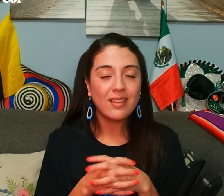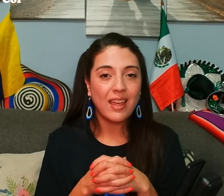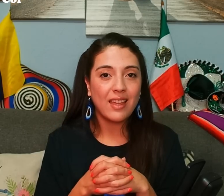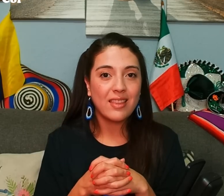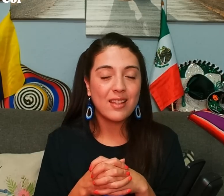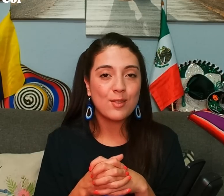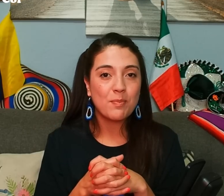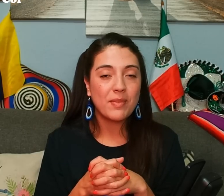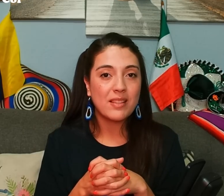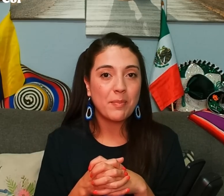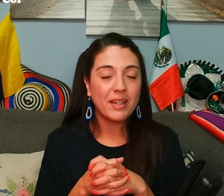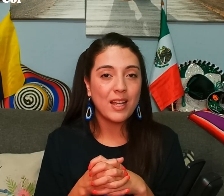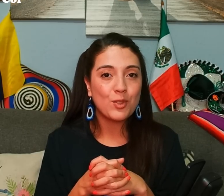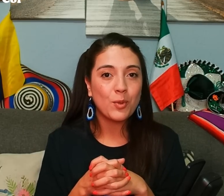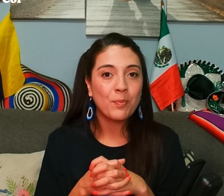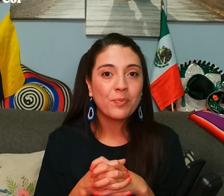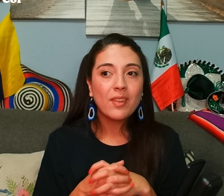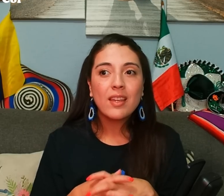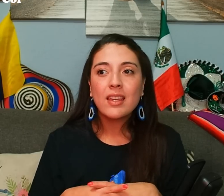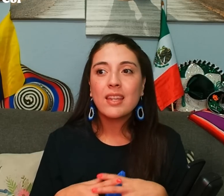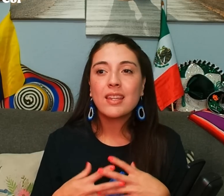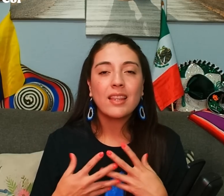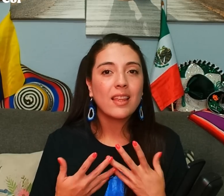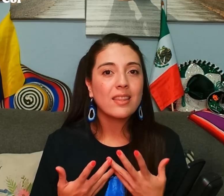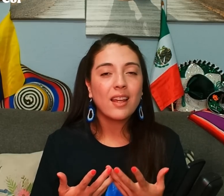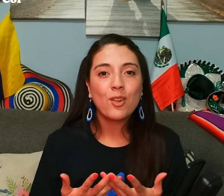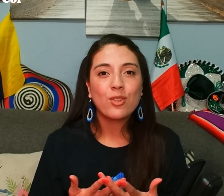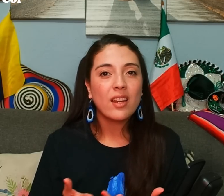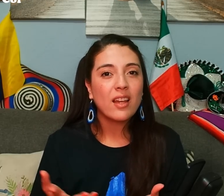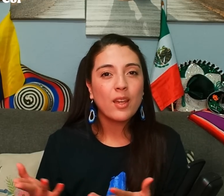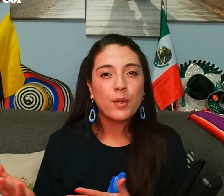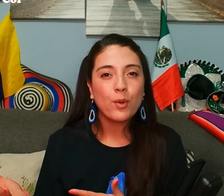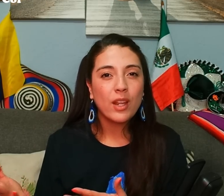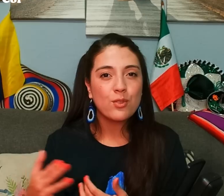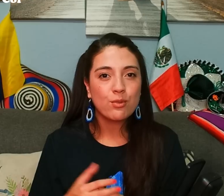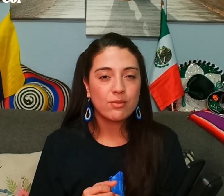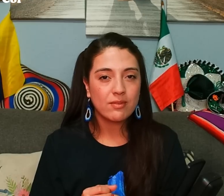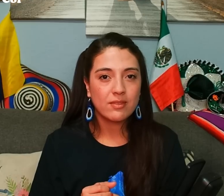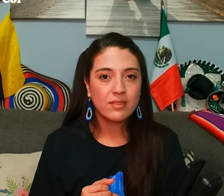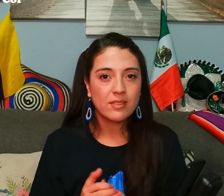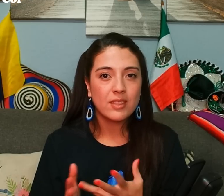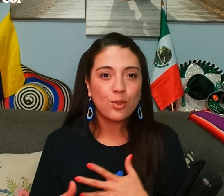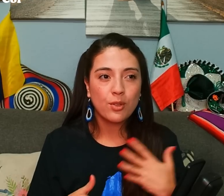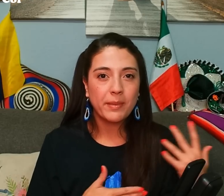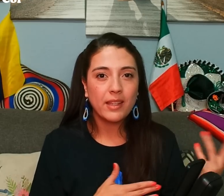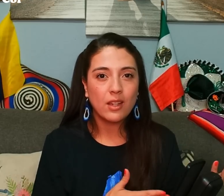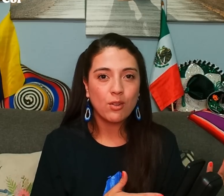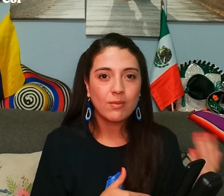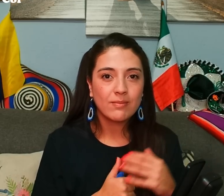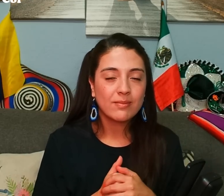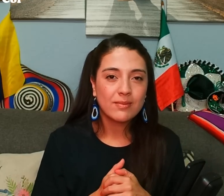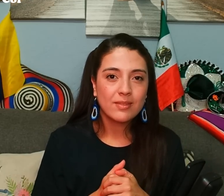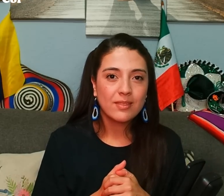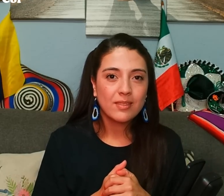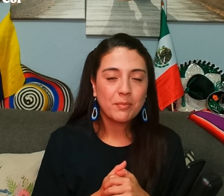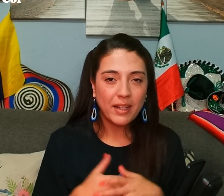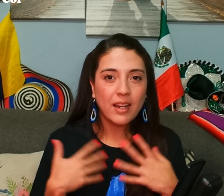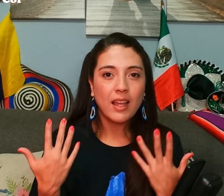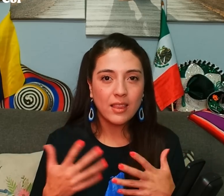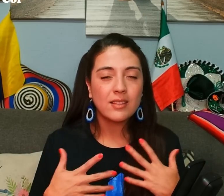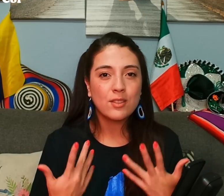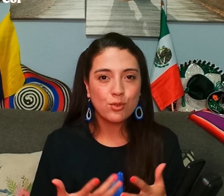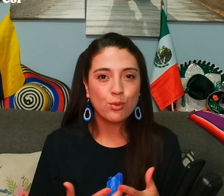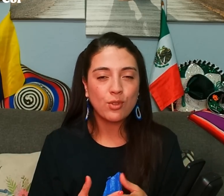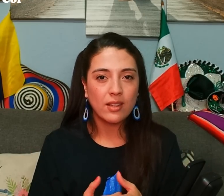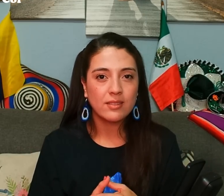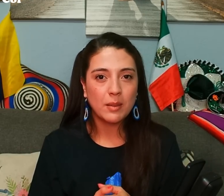historia de ese penacho y que entendiera que no tenía nada que ver con ellos, sino con México. Para que la